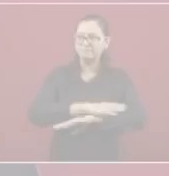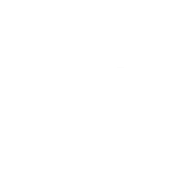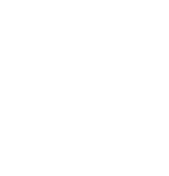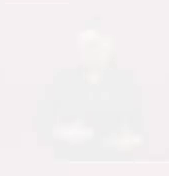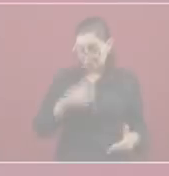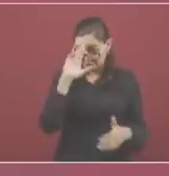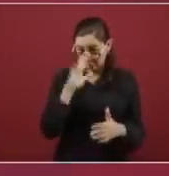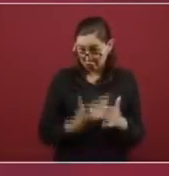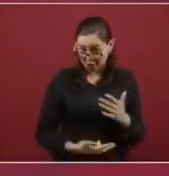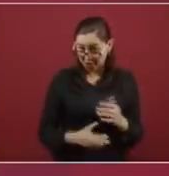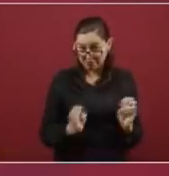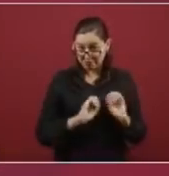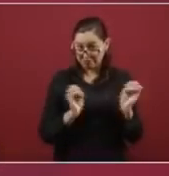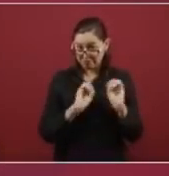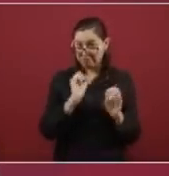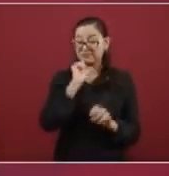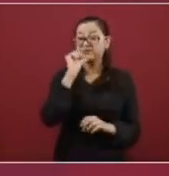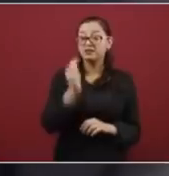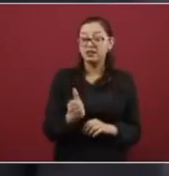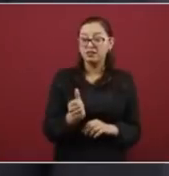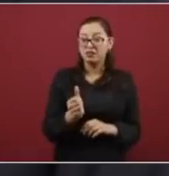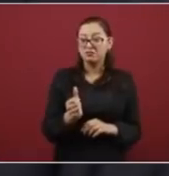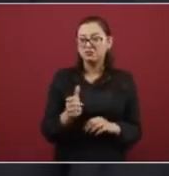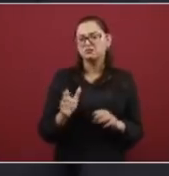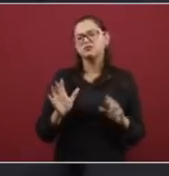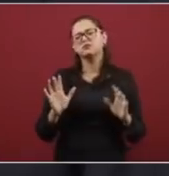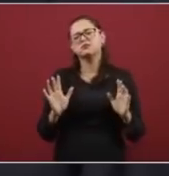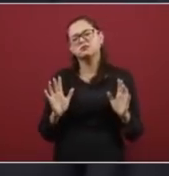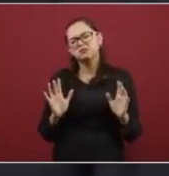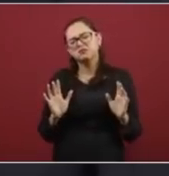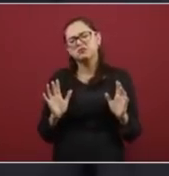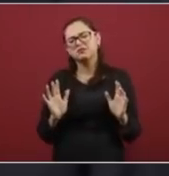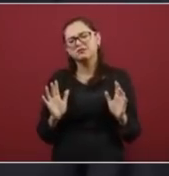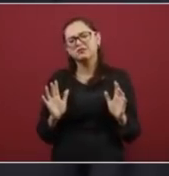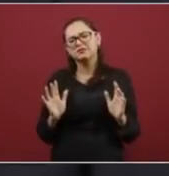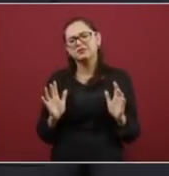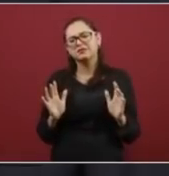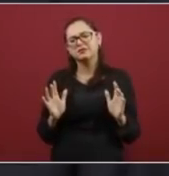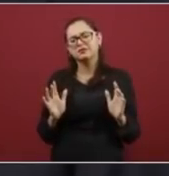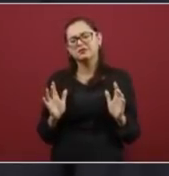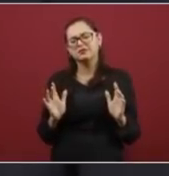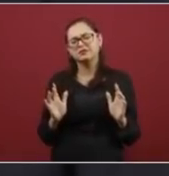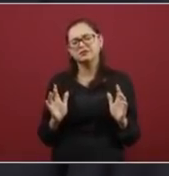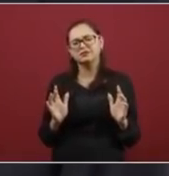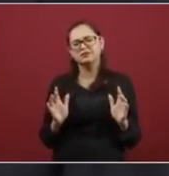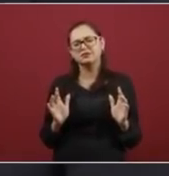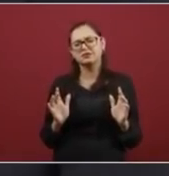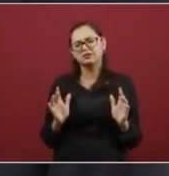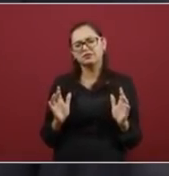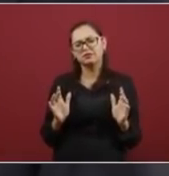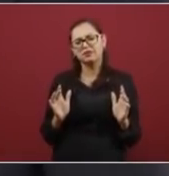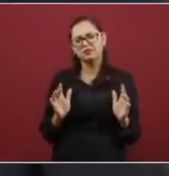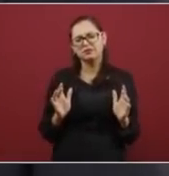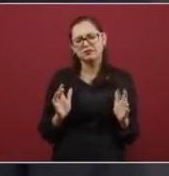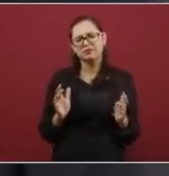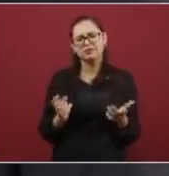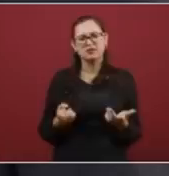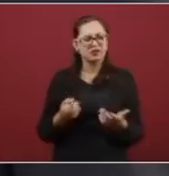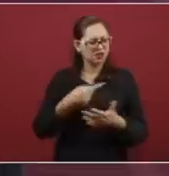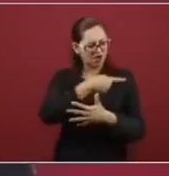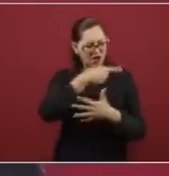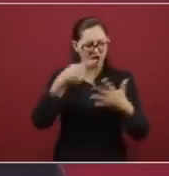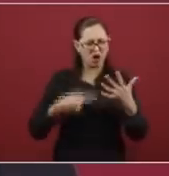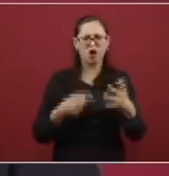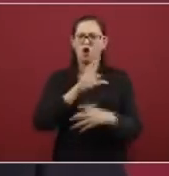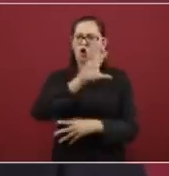hermandad. Pues todo eso es algo que debe de analizarse,